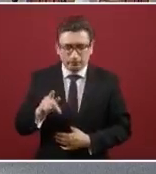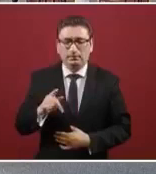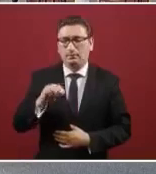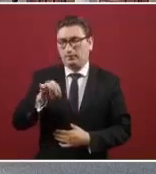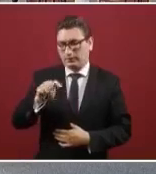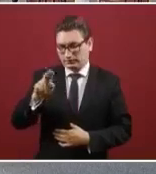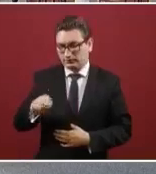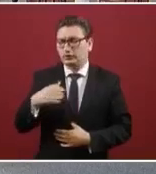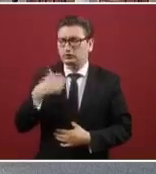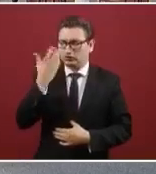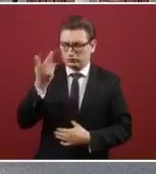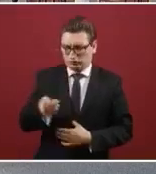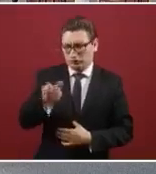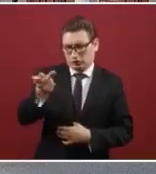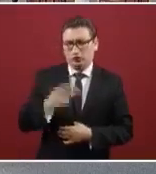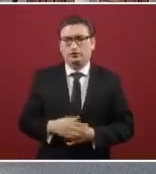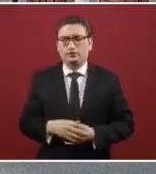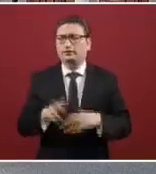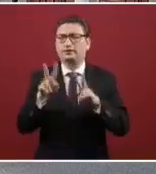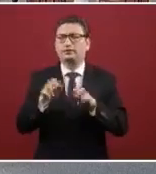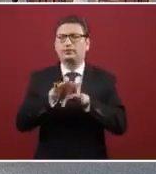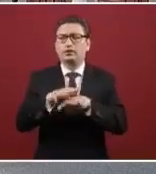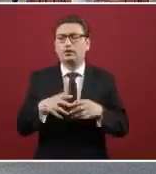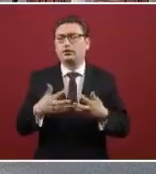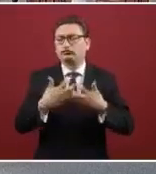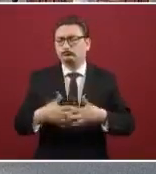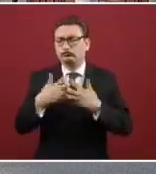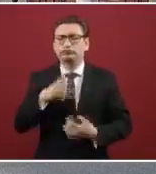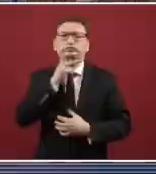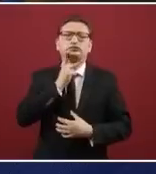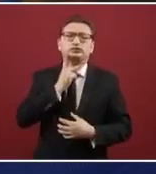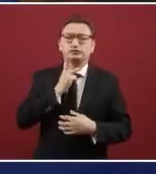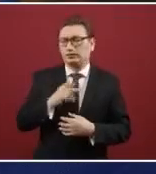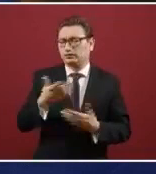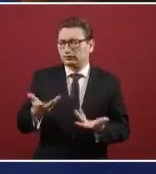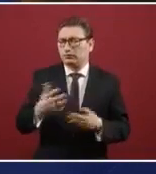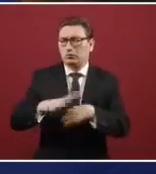News. Me gustaría preguntar sobre la industria petrolera, porque